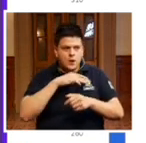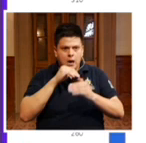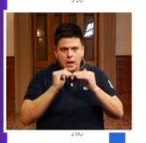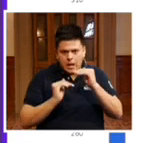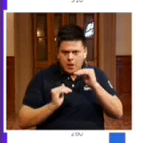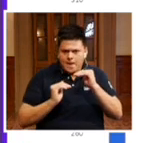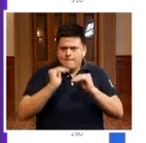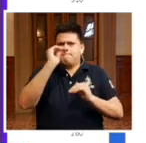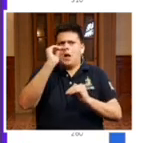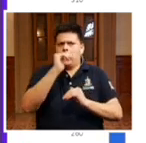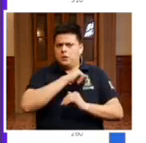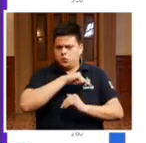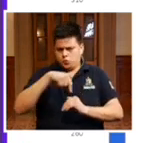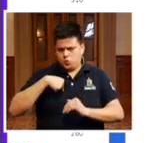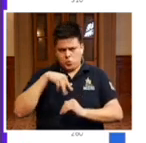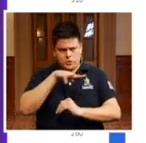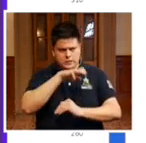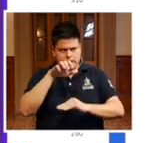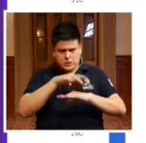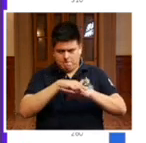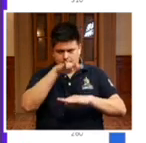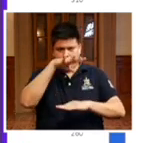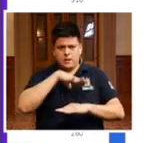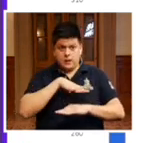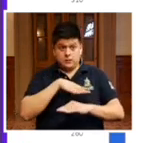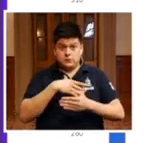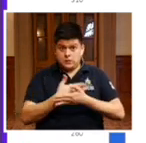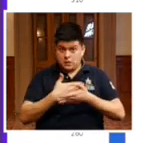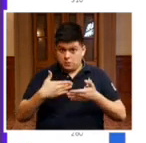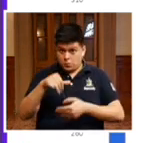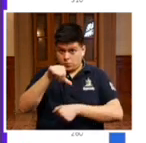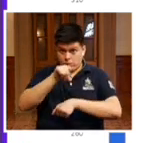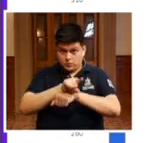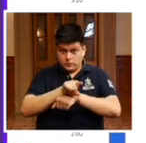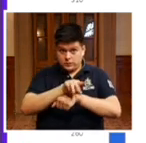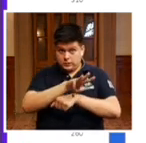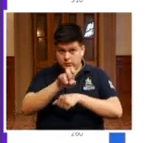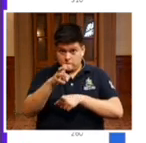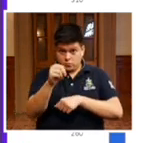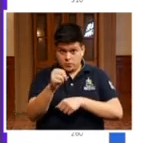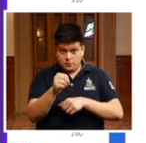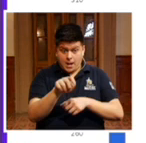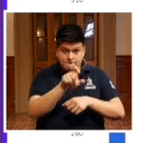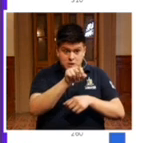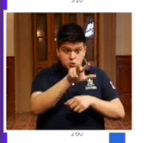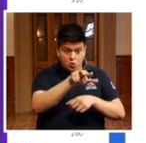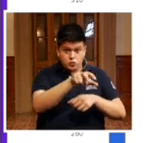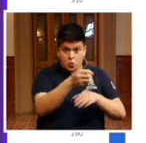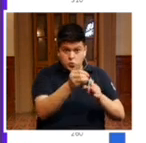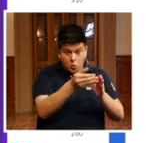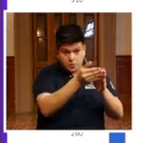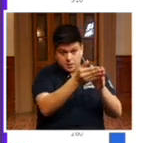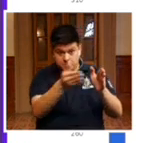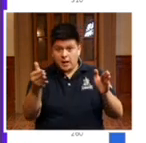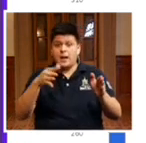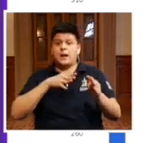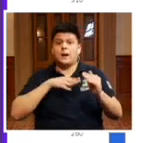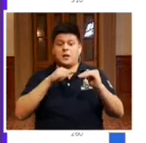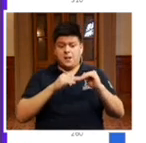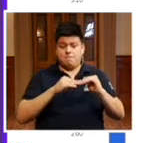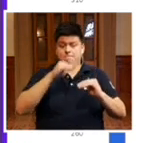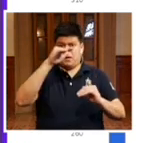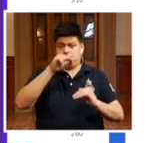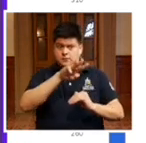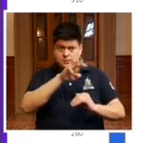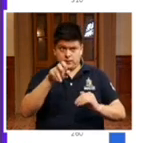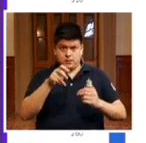cruzamos la barrera de los 300, hoy tenemos 309, pero desde el 28 de octubre estamos arriba de 300.